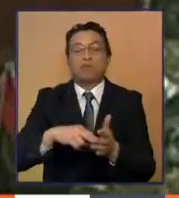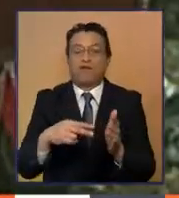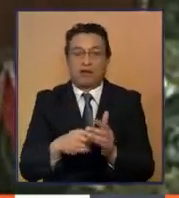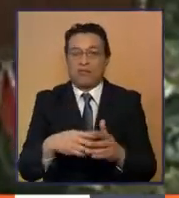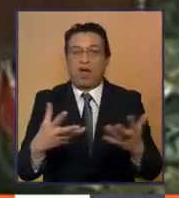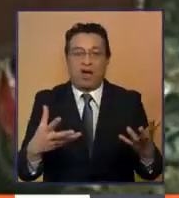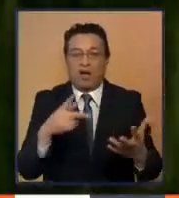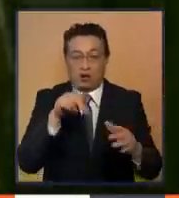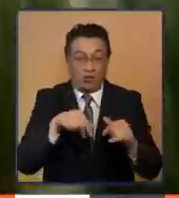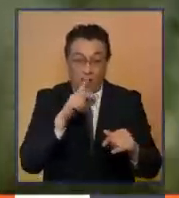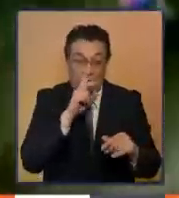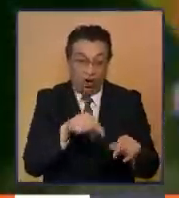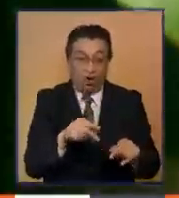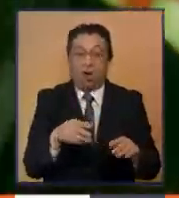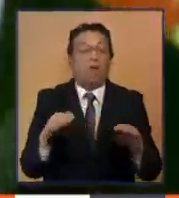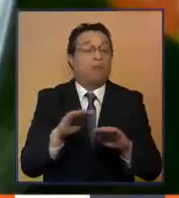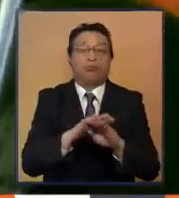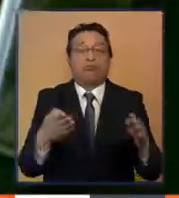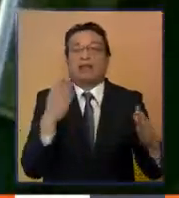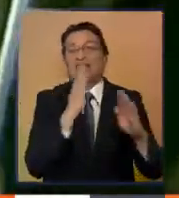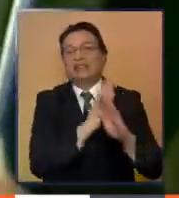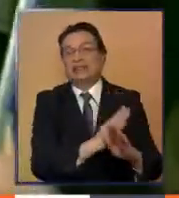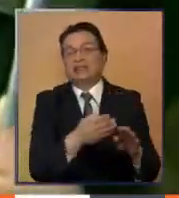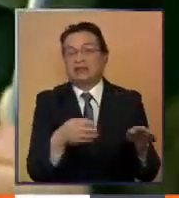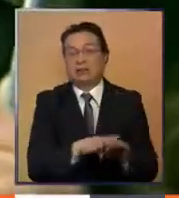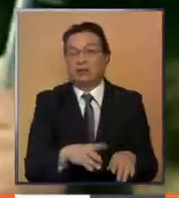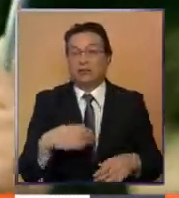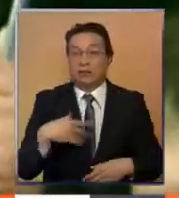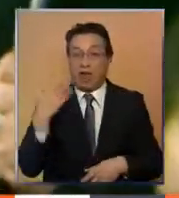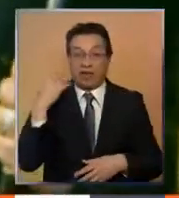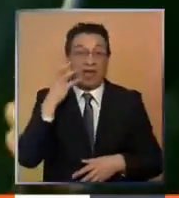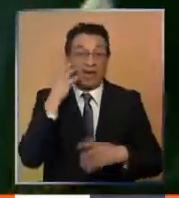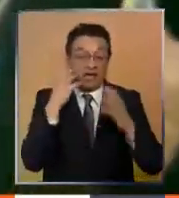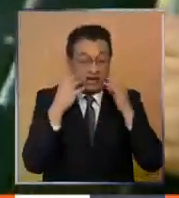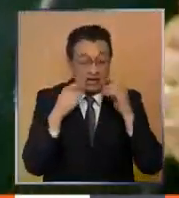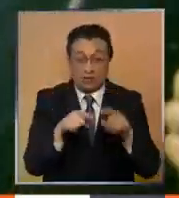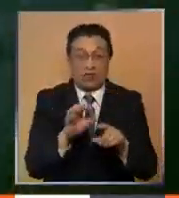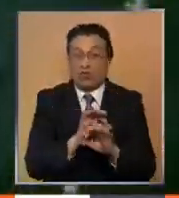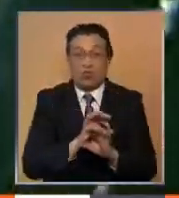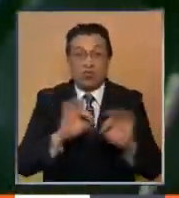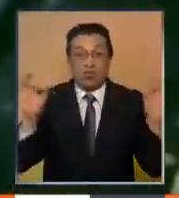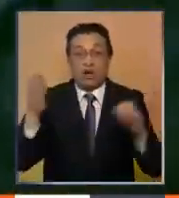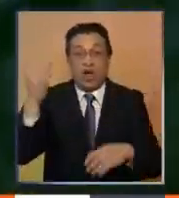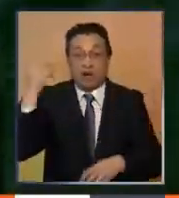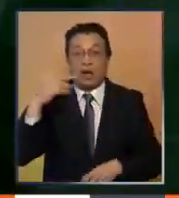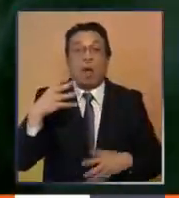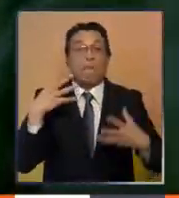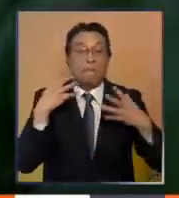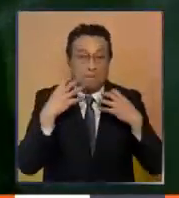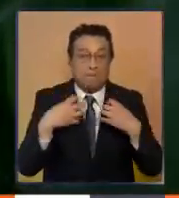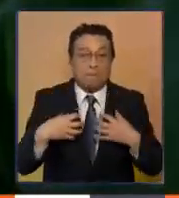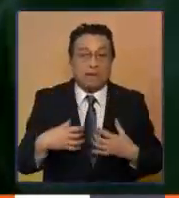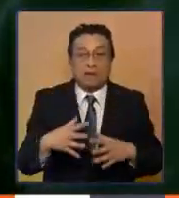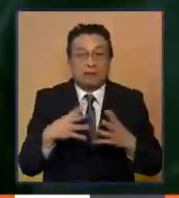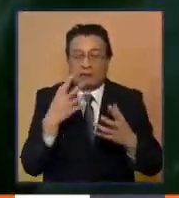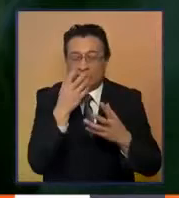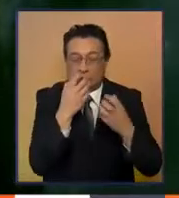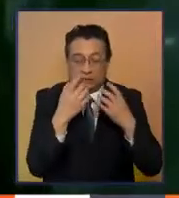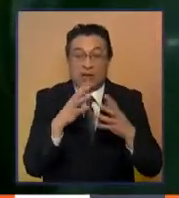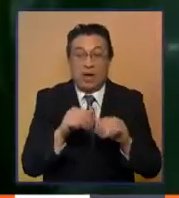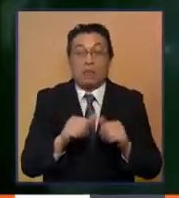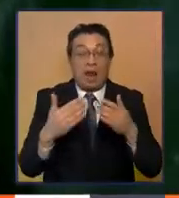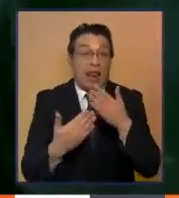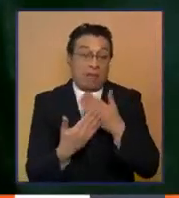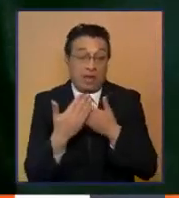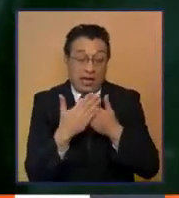los que ocurren hoy. Ella nunca había tenido esa alergia en su cara. Sí, la alergia es terrible, pica cualquier cantidad, sobre todo en las